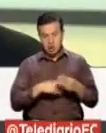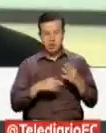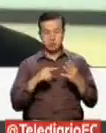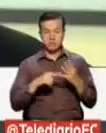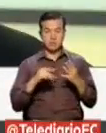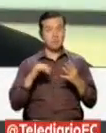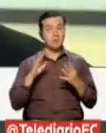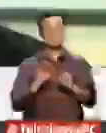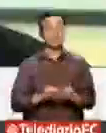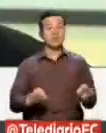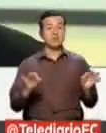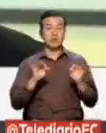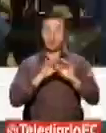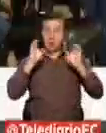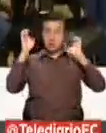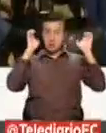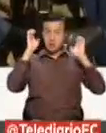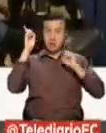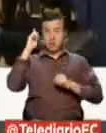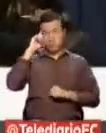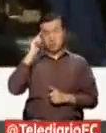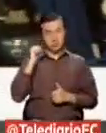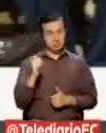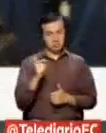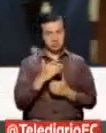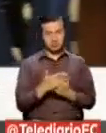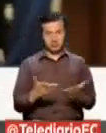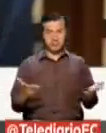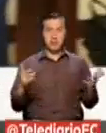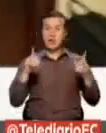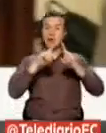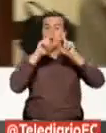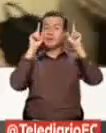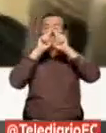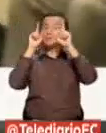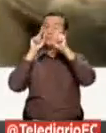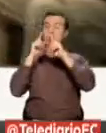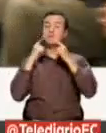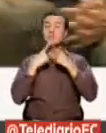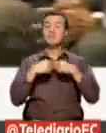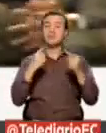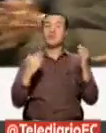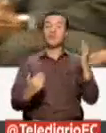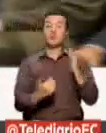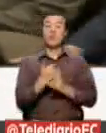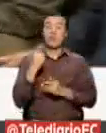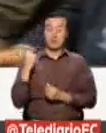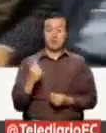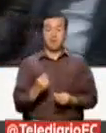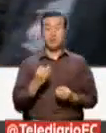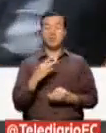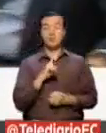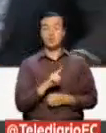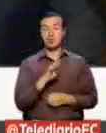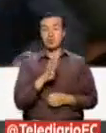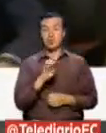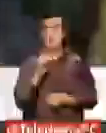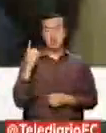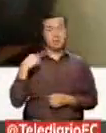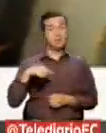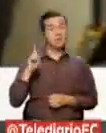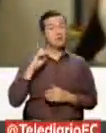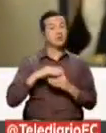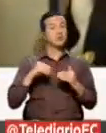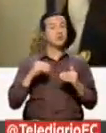sobre todo pues, la política del actual gobierno. El conglomerado empresarial anunció una nueva inversión por 140 millones de